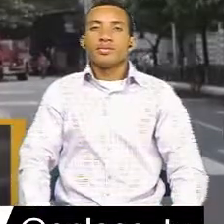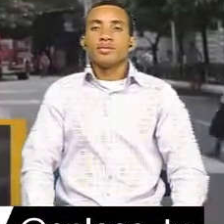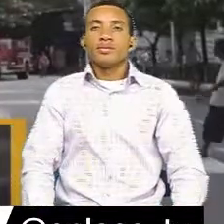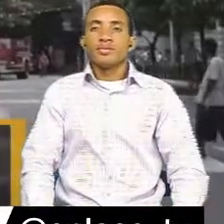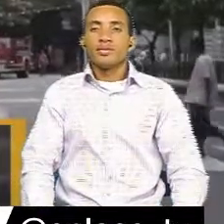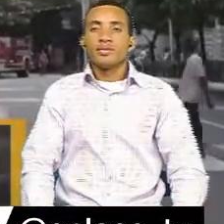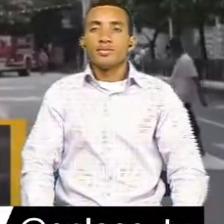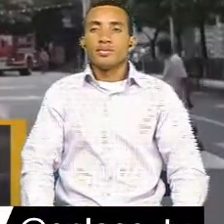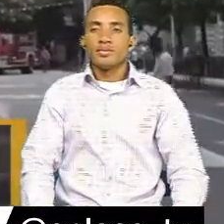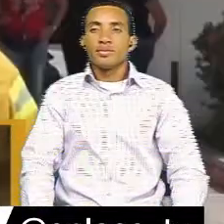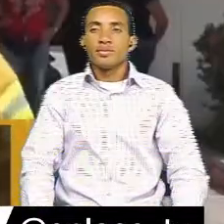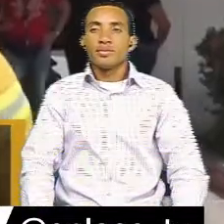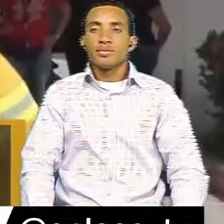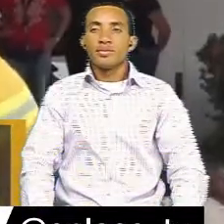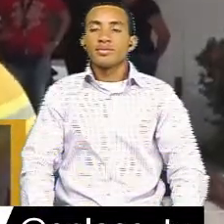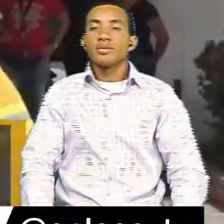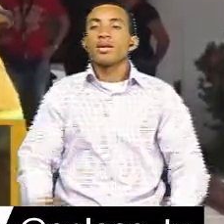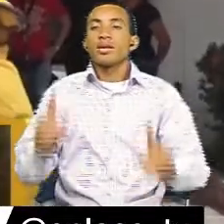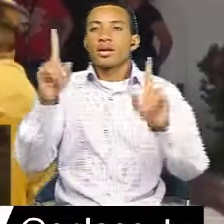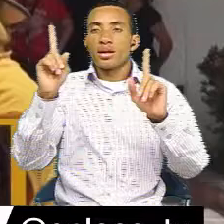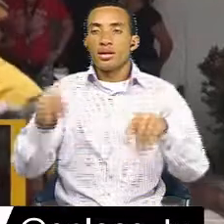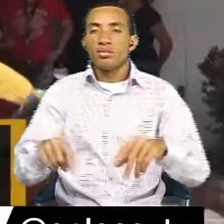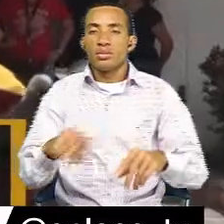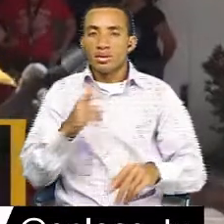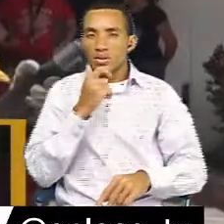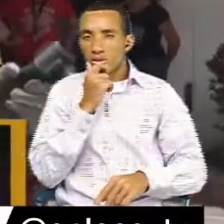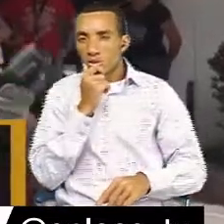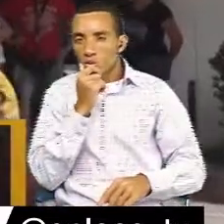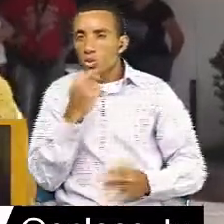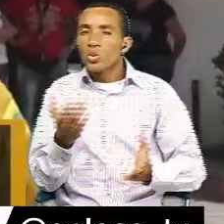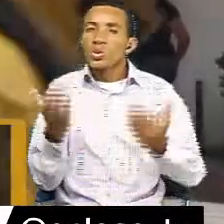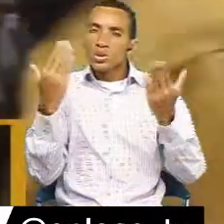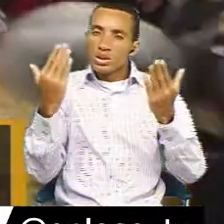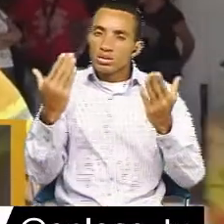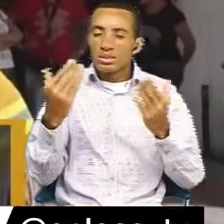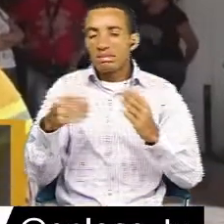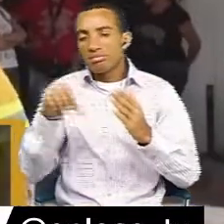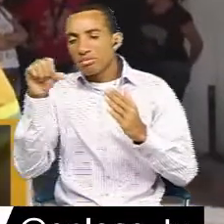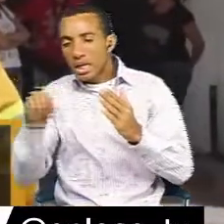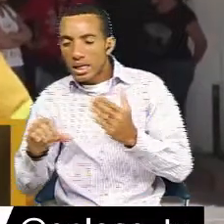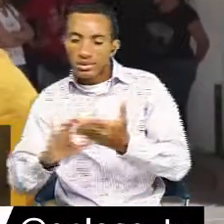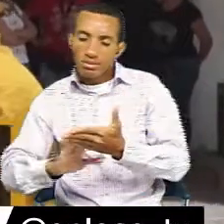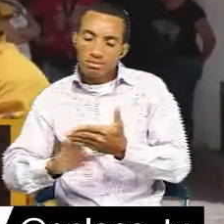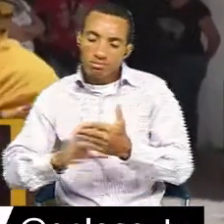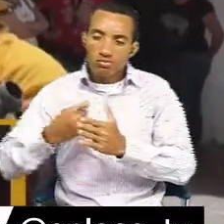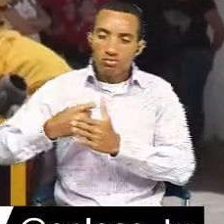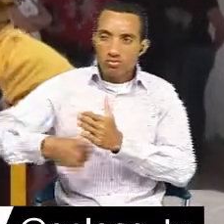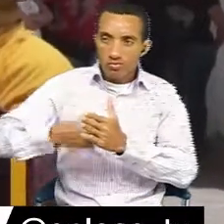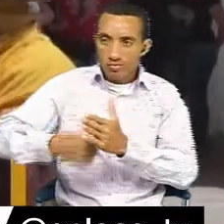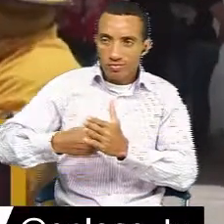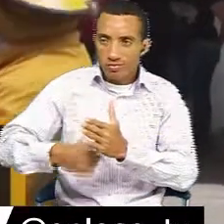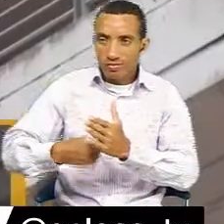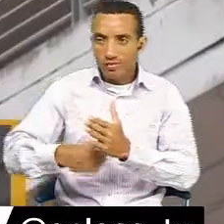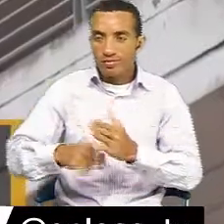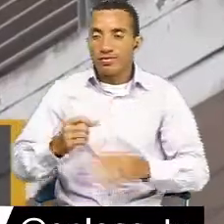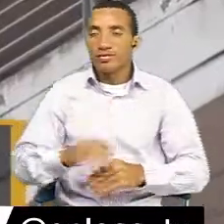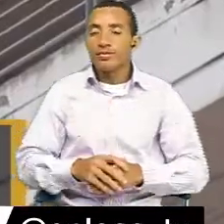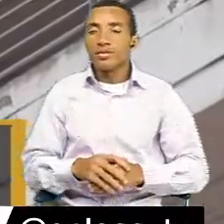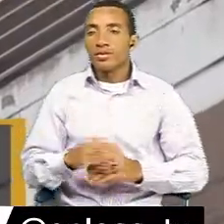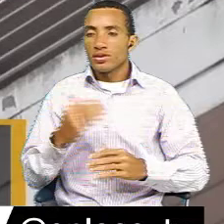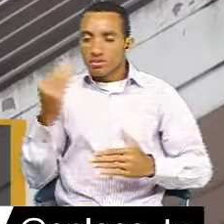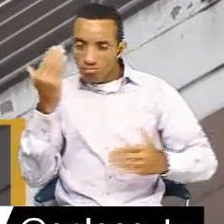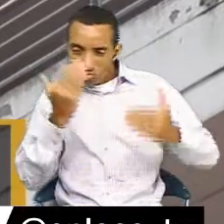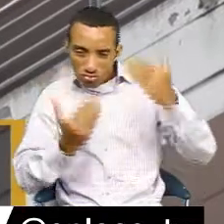Y de esto sacamos los pros y los contras para mejorar. Asimismo, ahorita en la evaluación que se